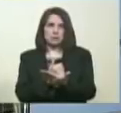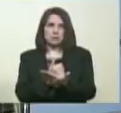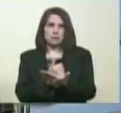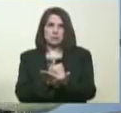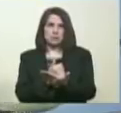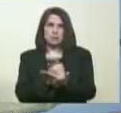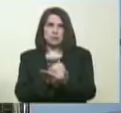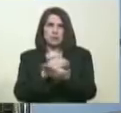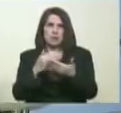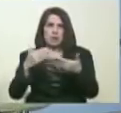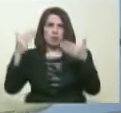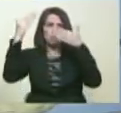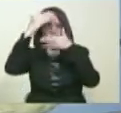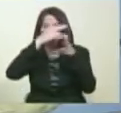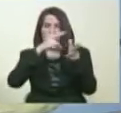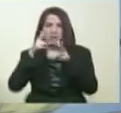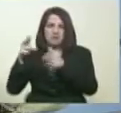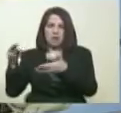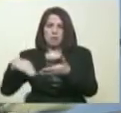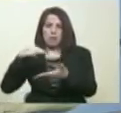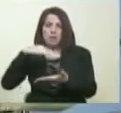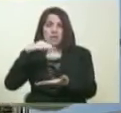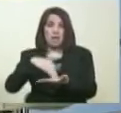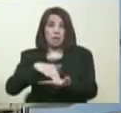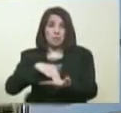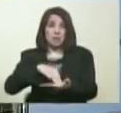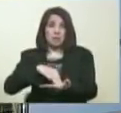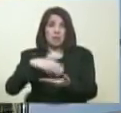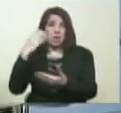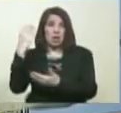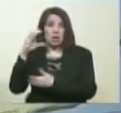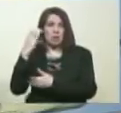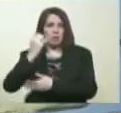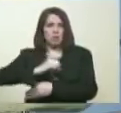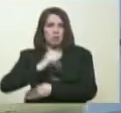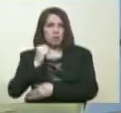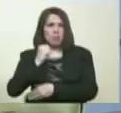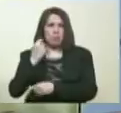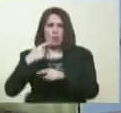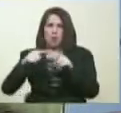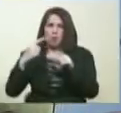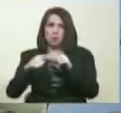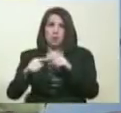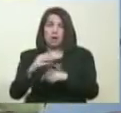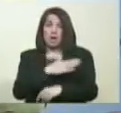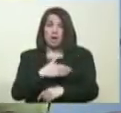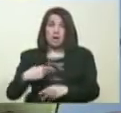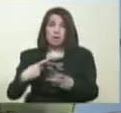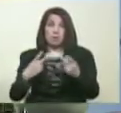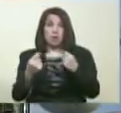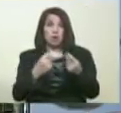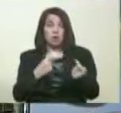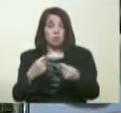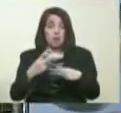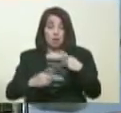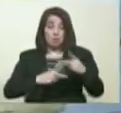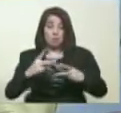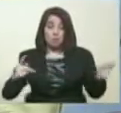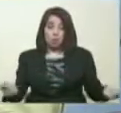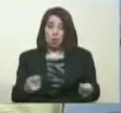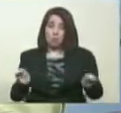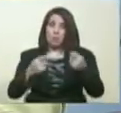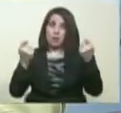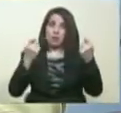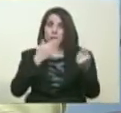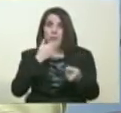por las mafias de Cúcuta y Miami? Queremos una economía próspera, ¿vale? cómo le brillan los ojos a estos